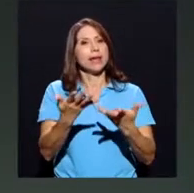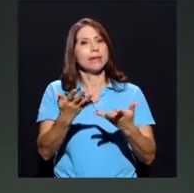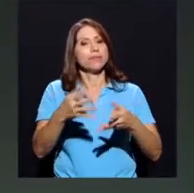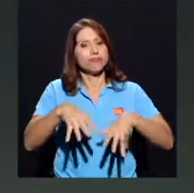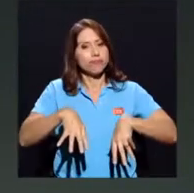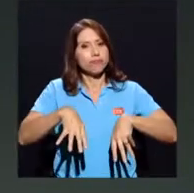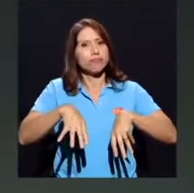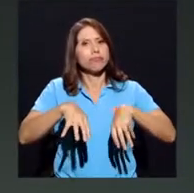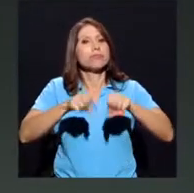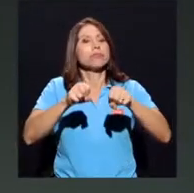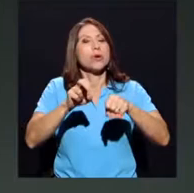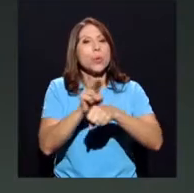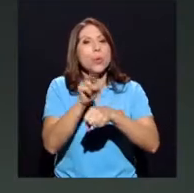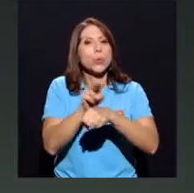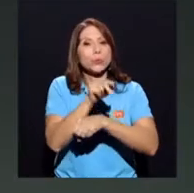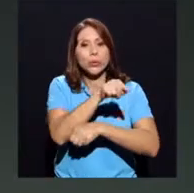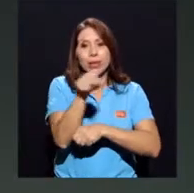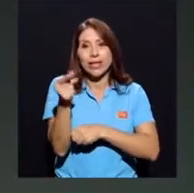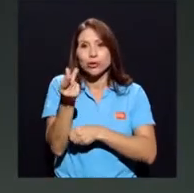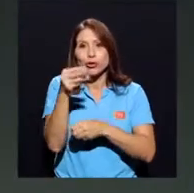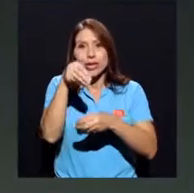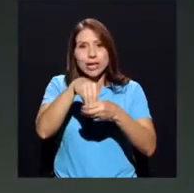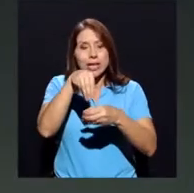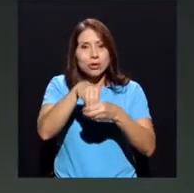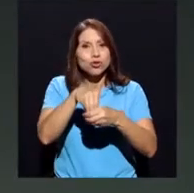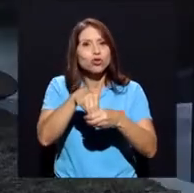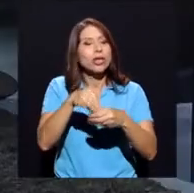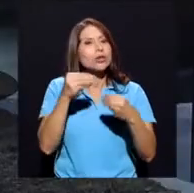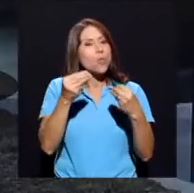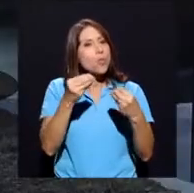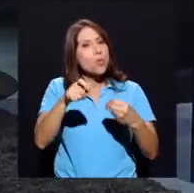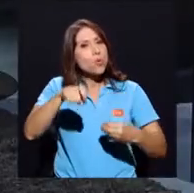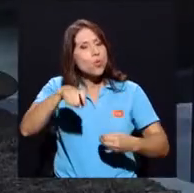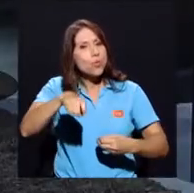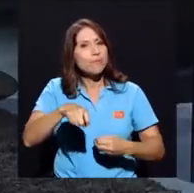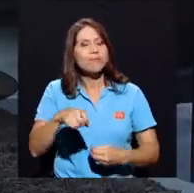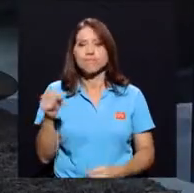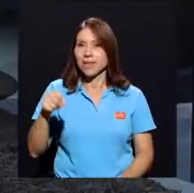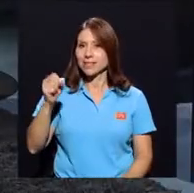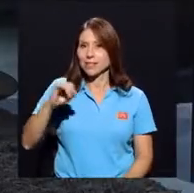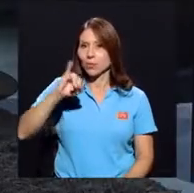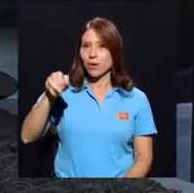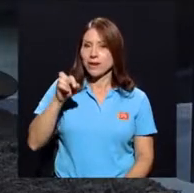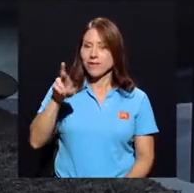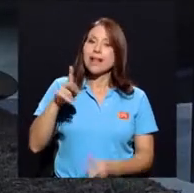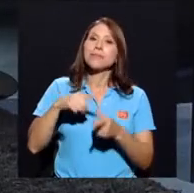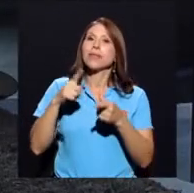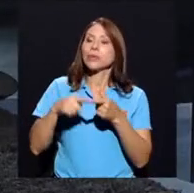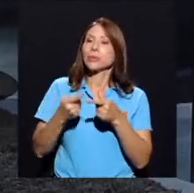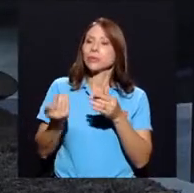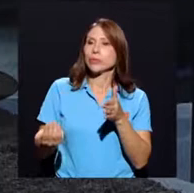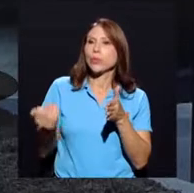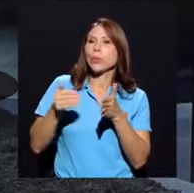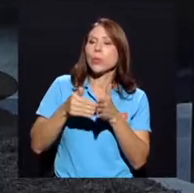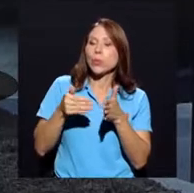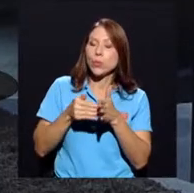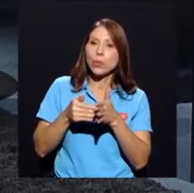ingresos que tan preciosos son así de esta manera file bueno entonces volviendo